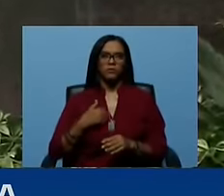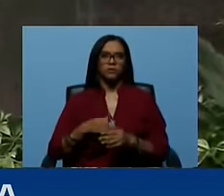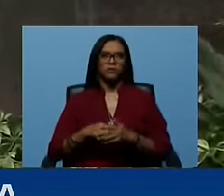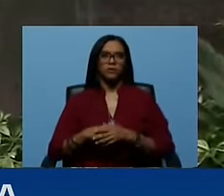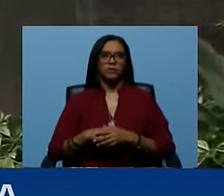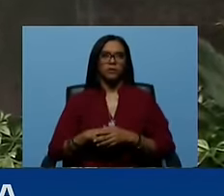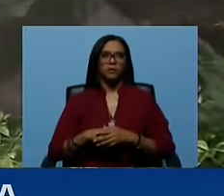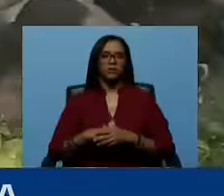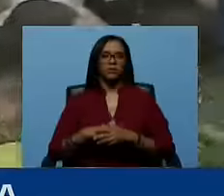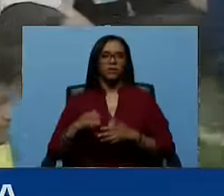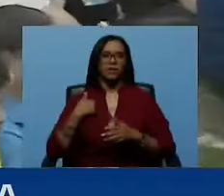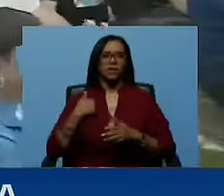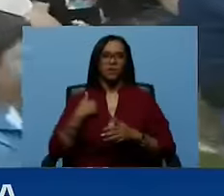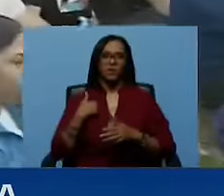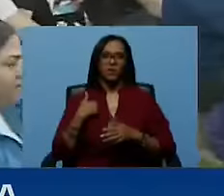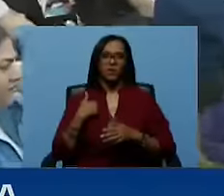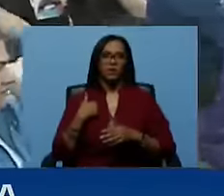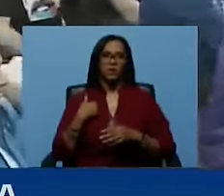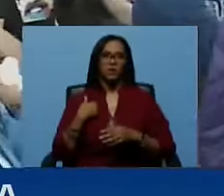¿Católicos?